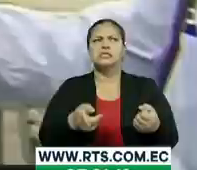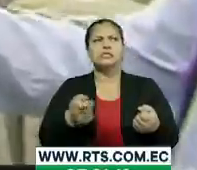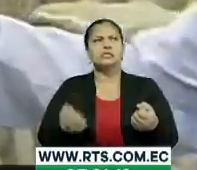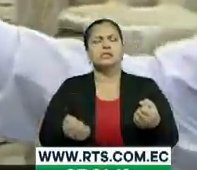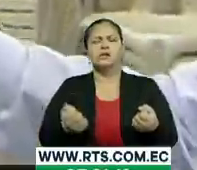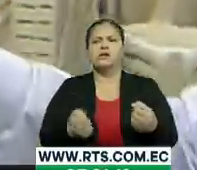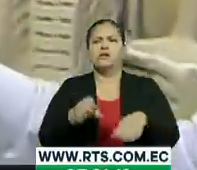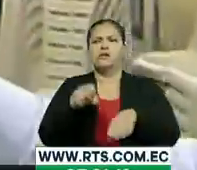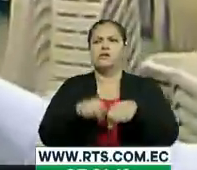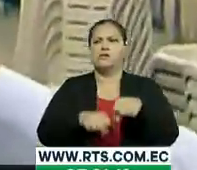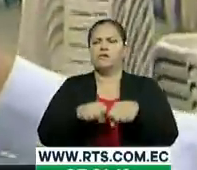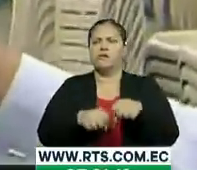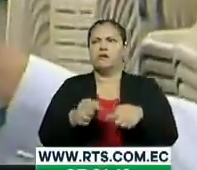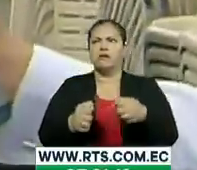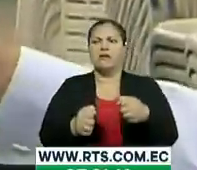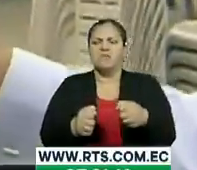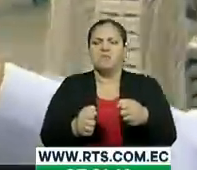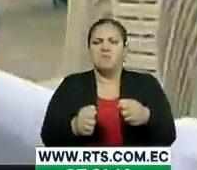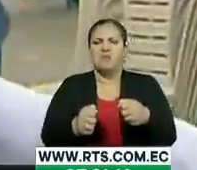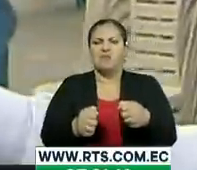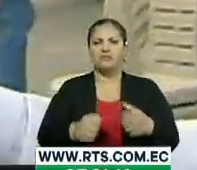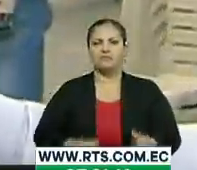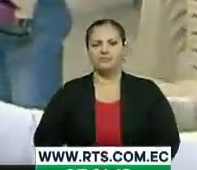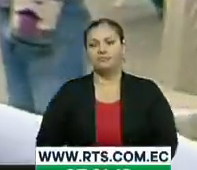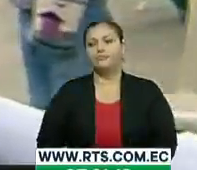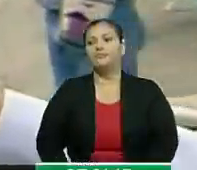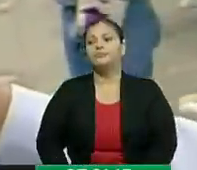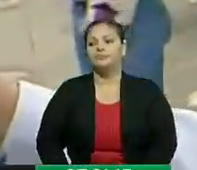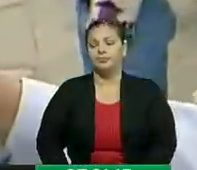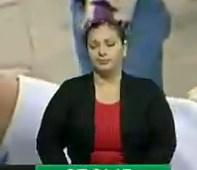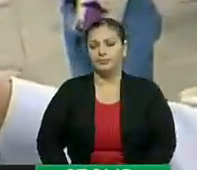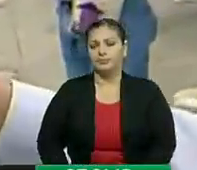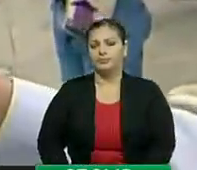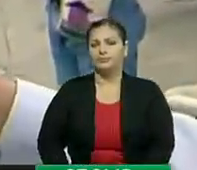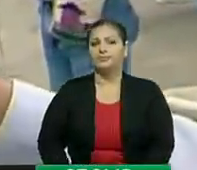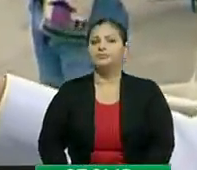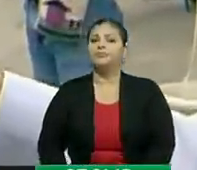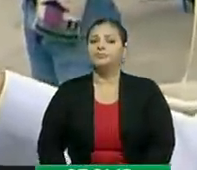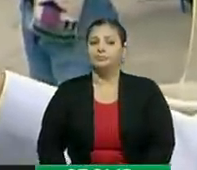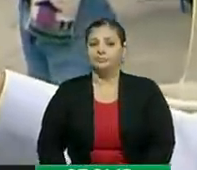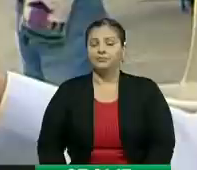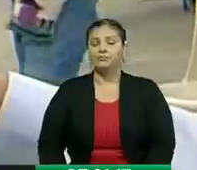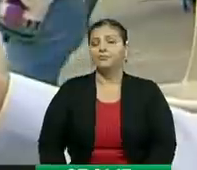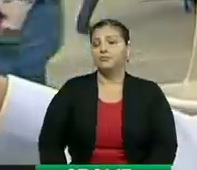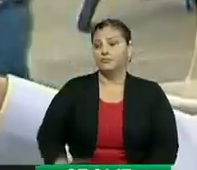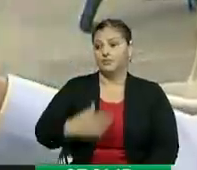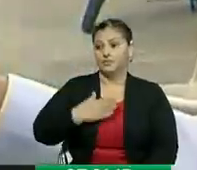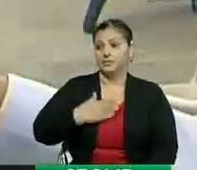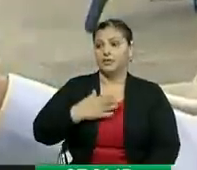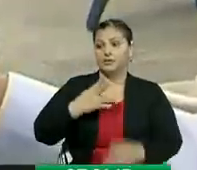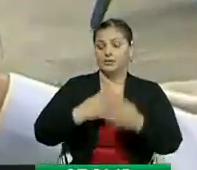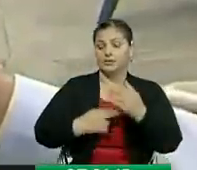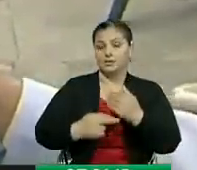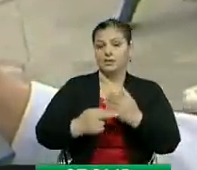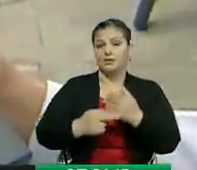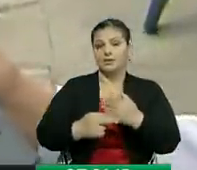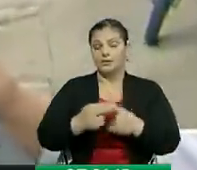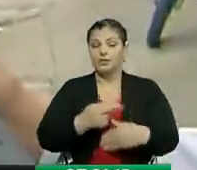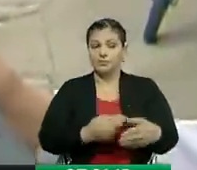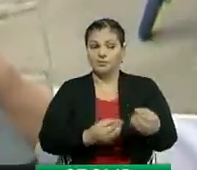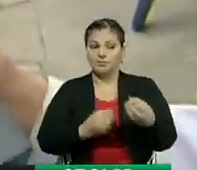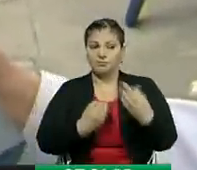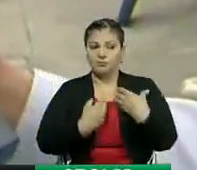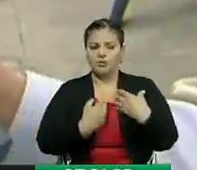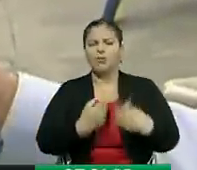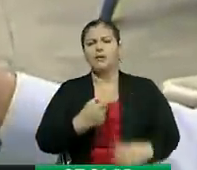ellos nunca viajaban en esa cooperativa. Siempre viajaban en otras cooperativas, y justo primera vez que viajan en esa